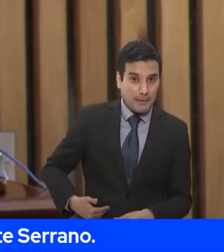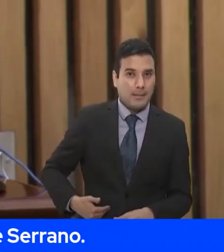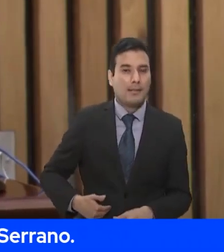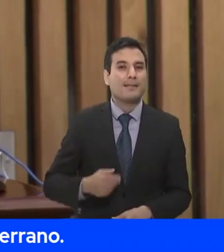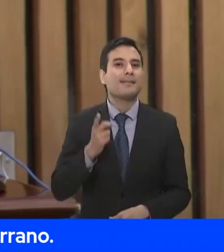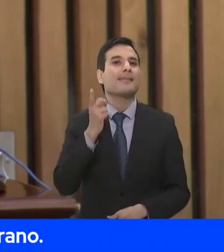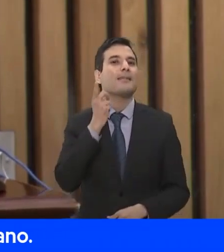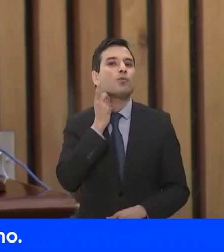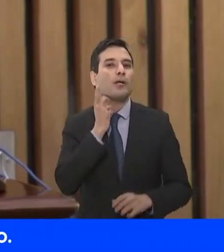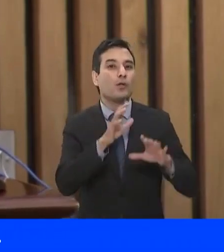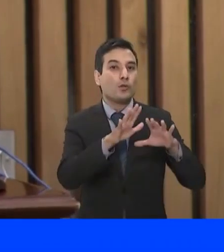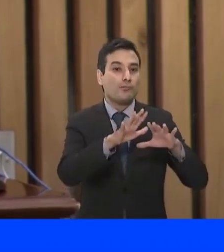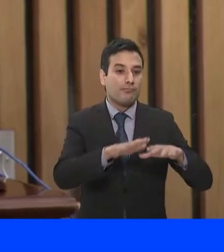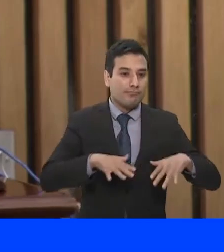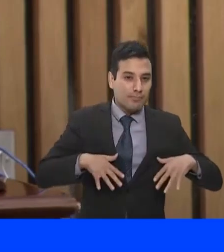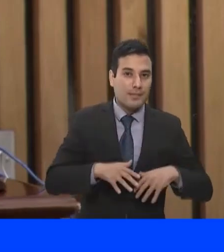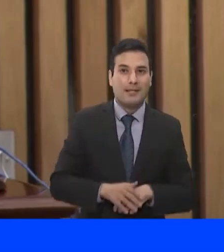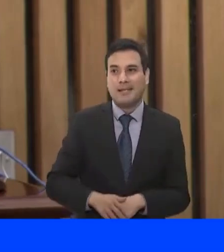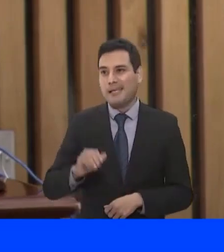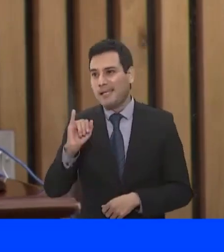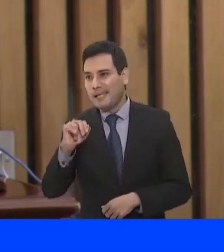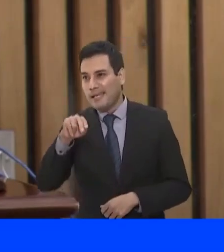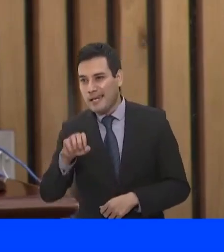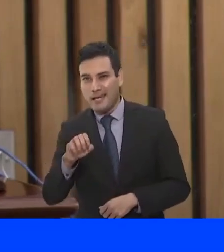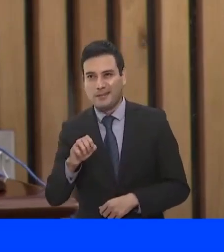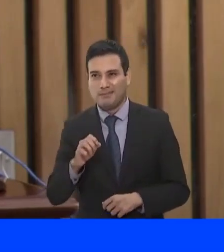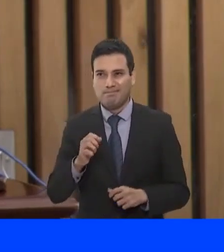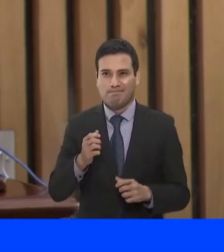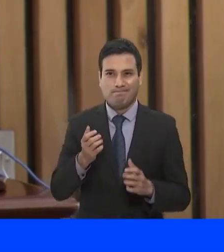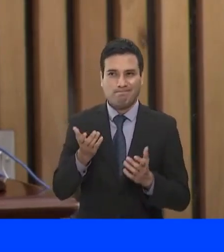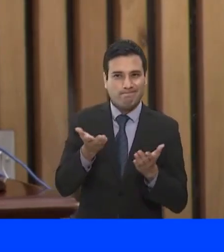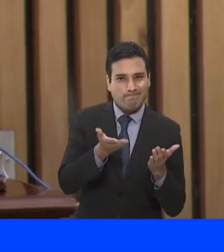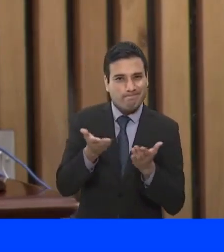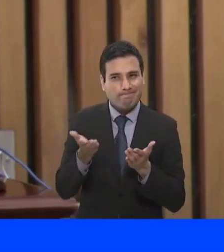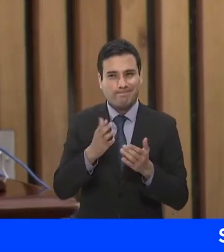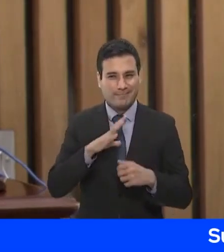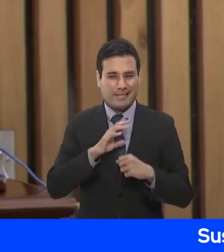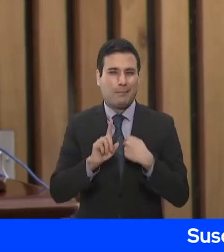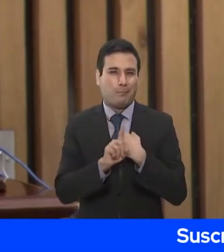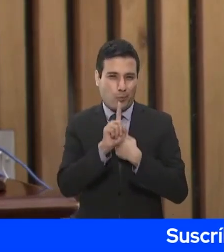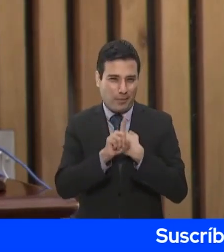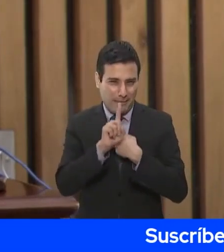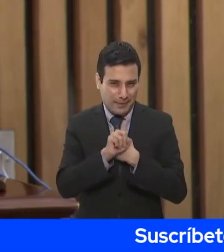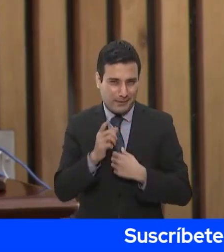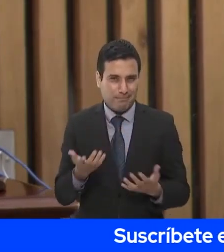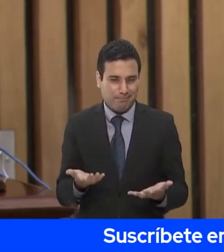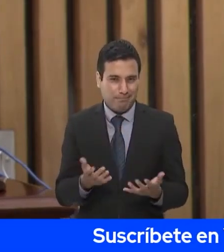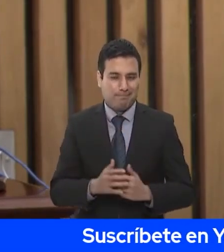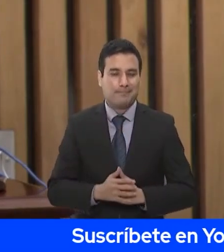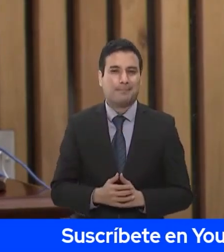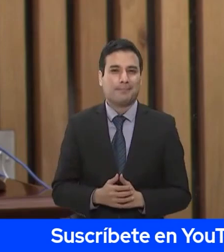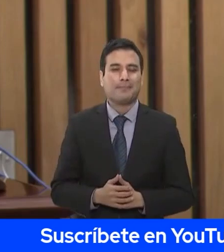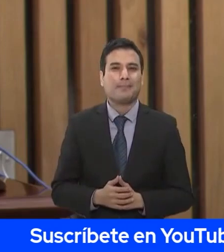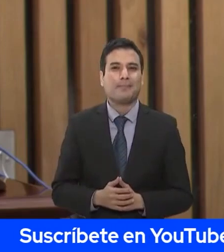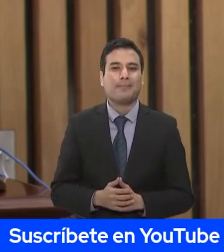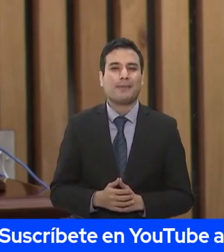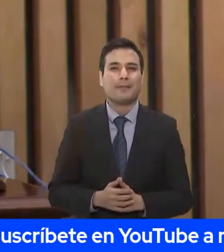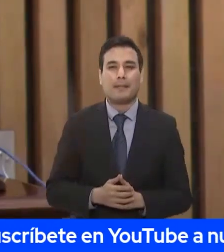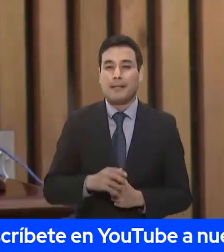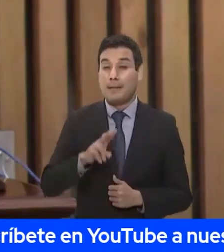este organismo constitucional autónomo. Si la disyuntiva es entre la vigencia plena de